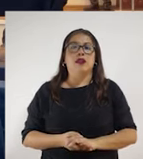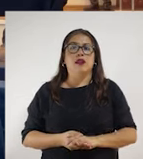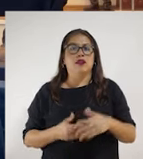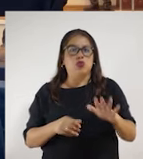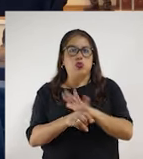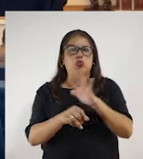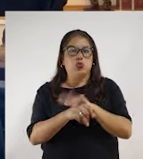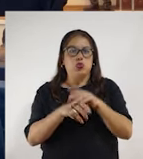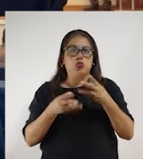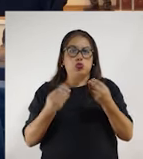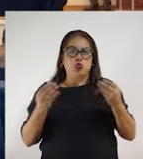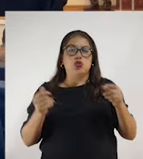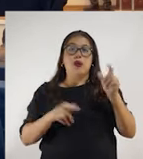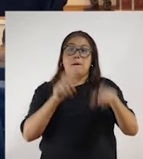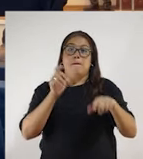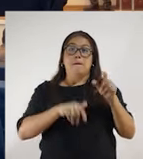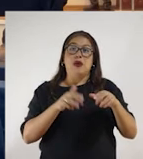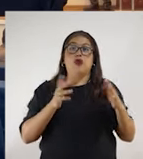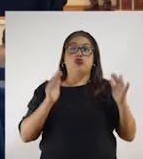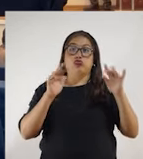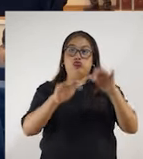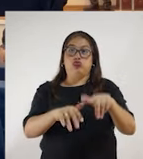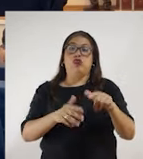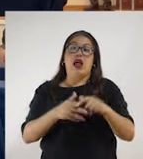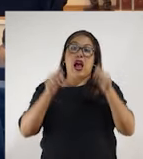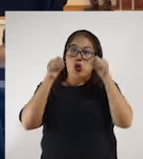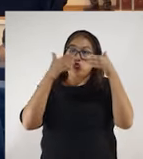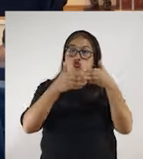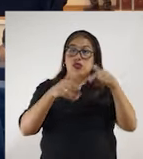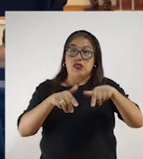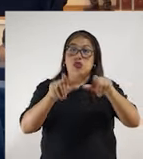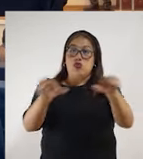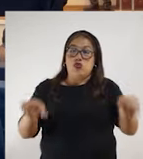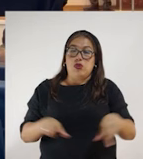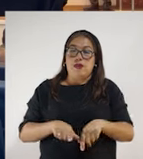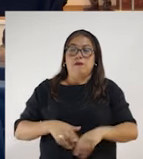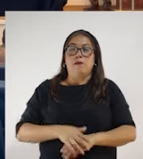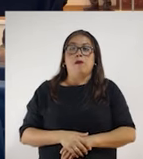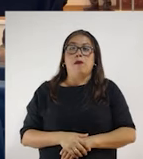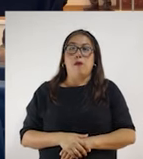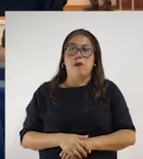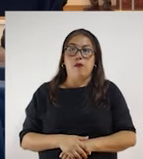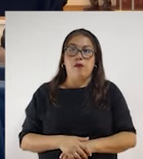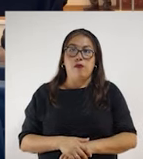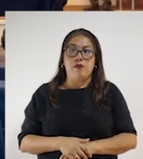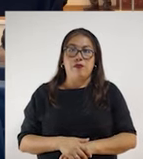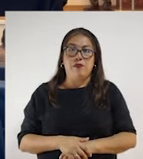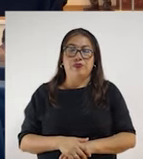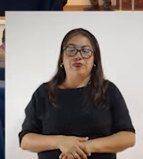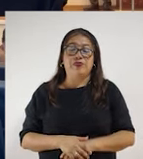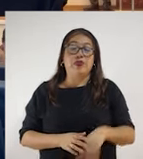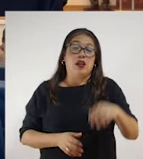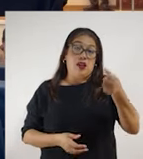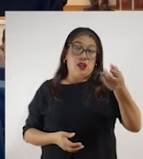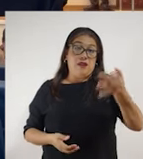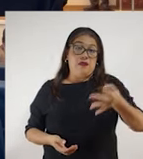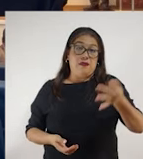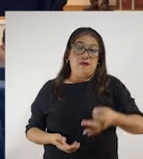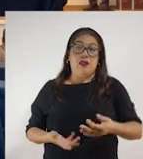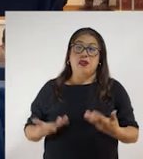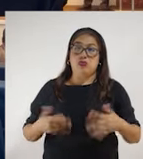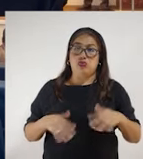ha estado lleno de personas con trastorno del espectro autista en la sala. Y